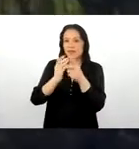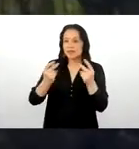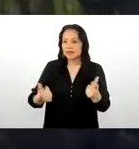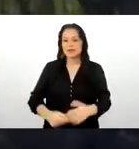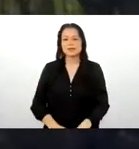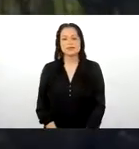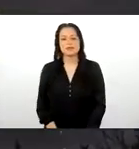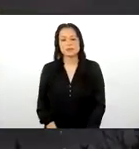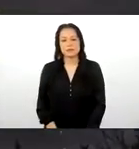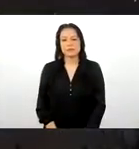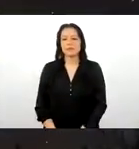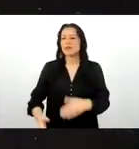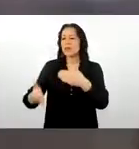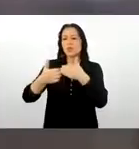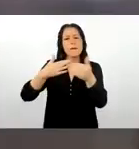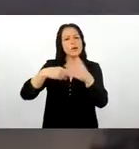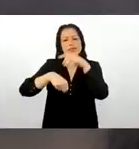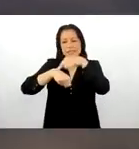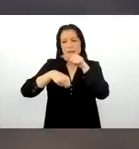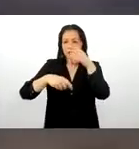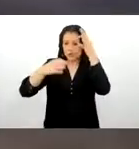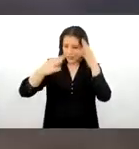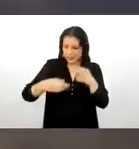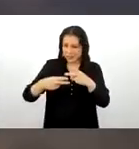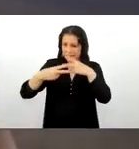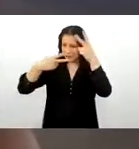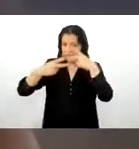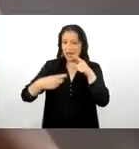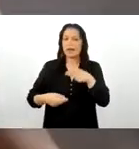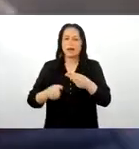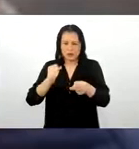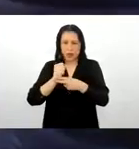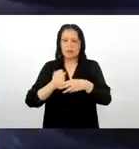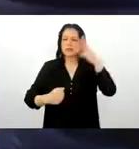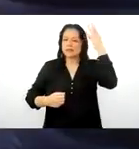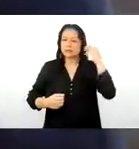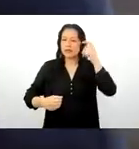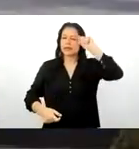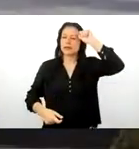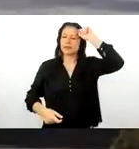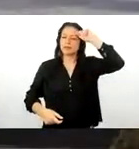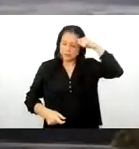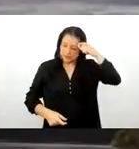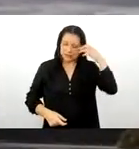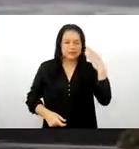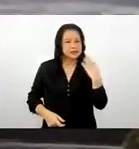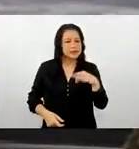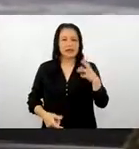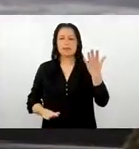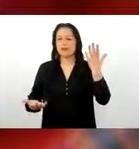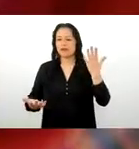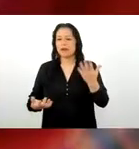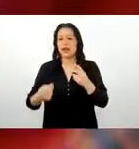Sea el tiempo que sea, te aseguramos que esta experiencia quedará grabada fijamente en tu memoria. Turismo